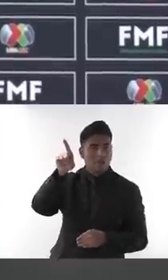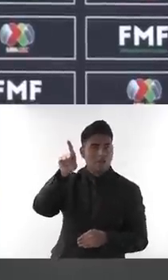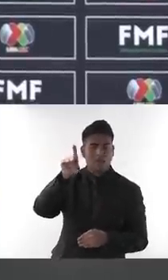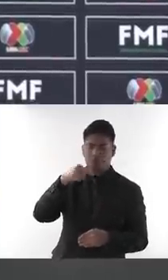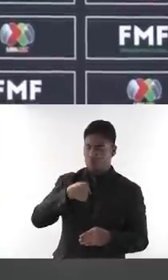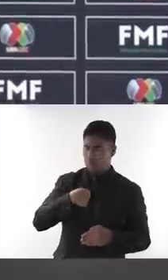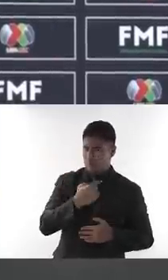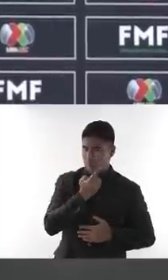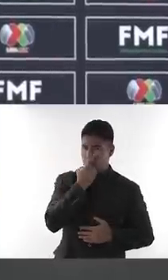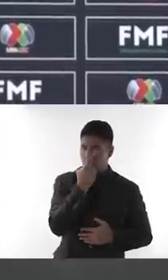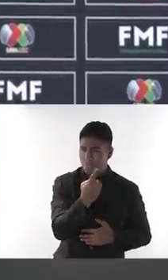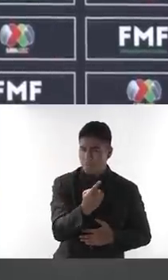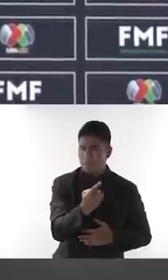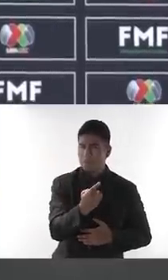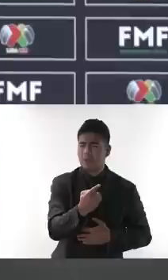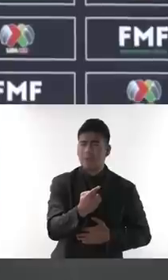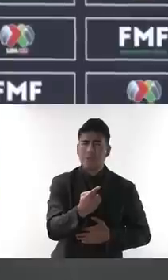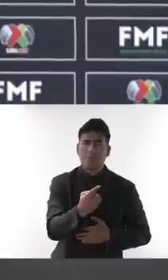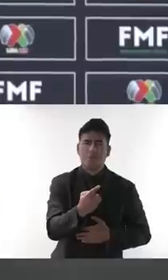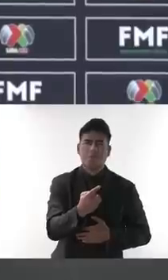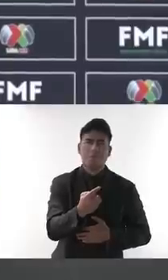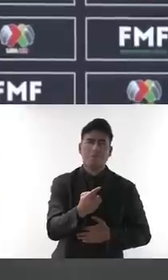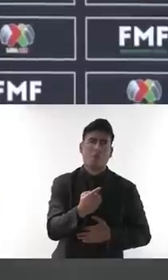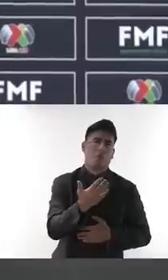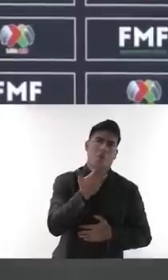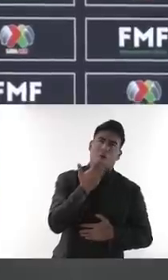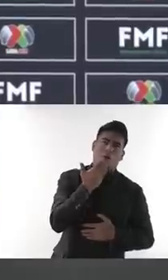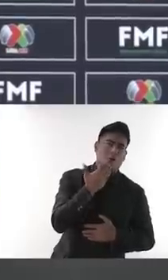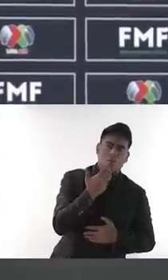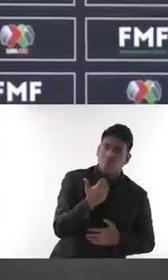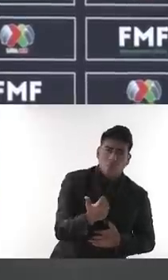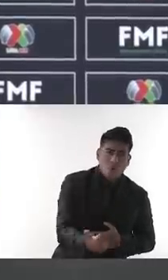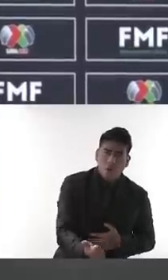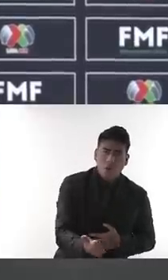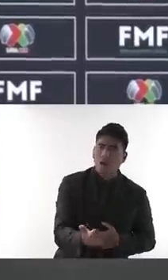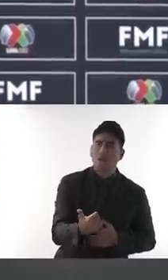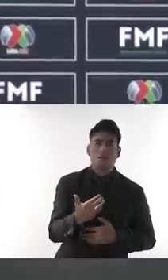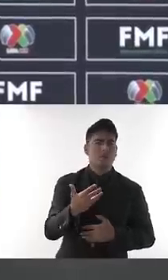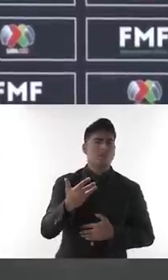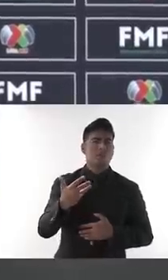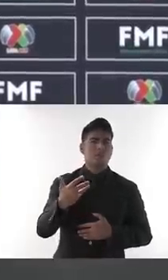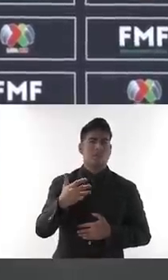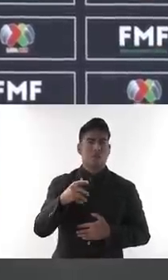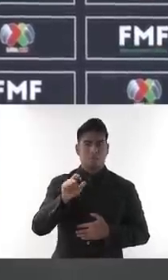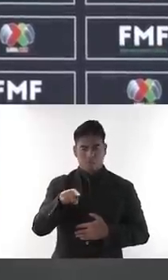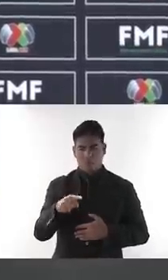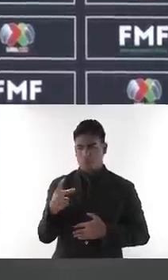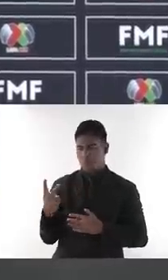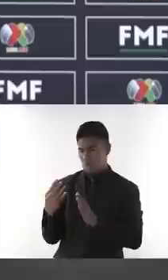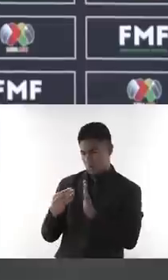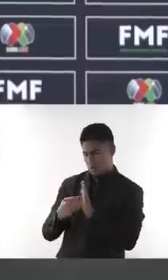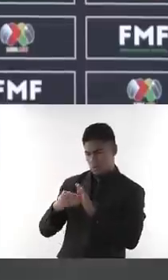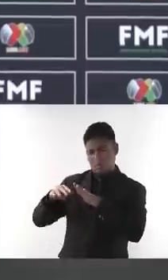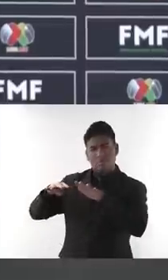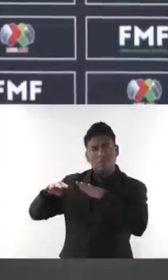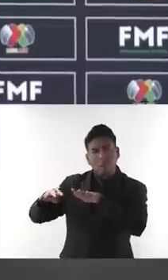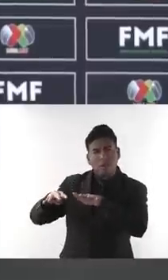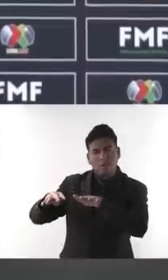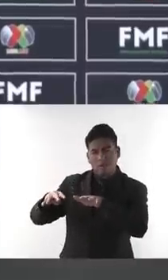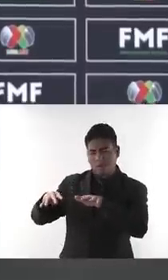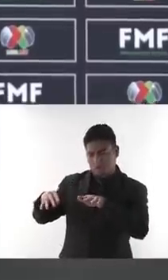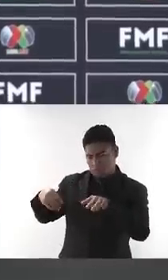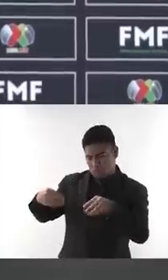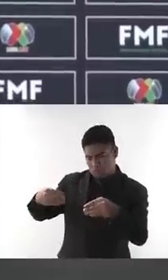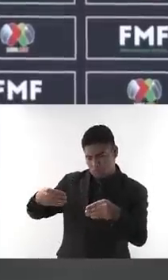hubo un momento desde la llegada del Tata del 2019 hasta el